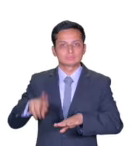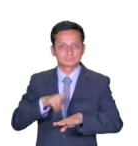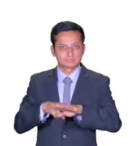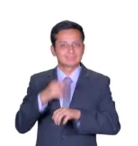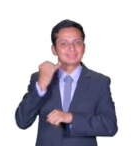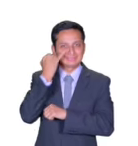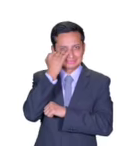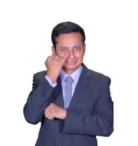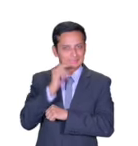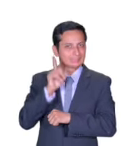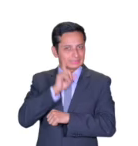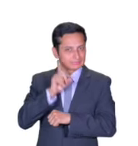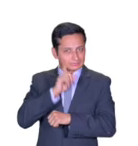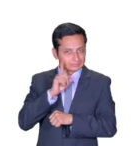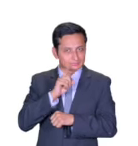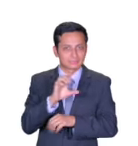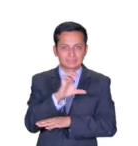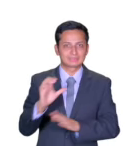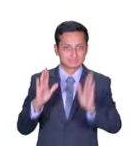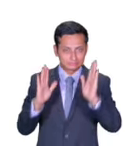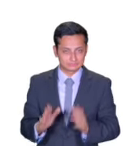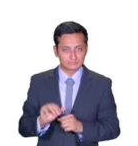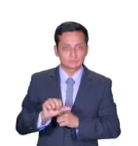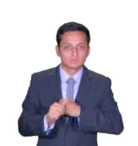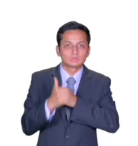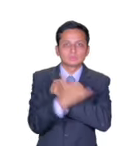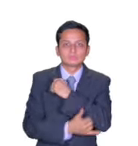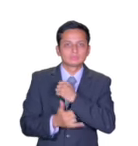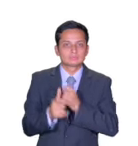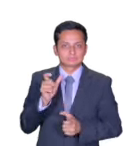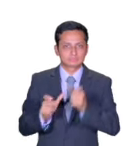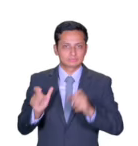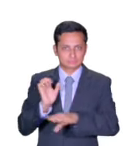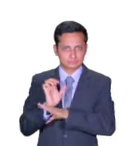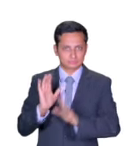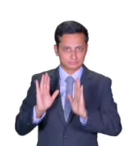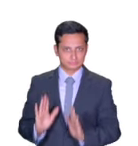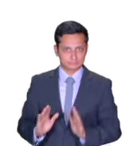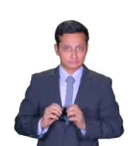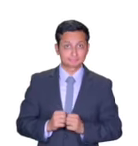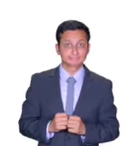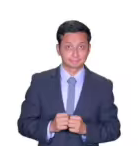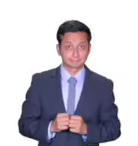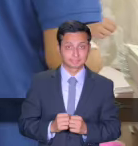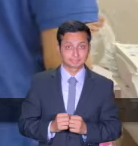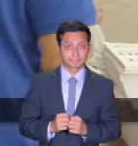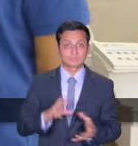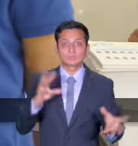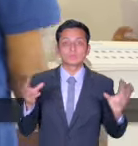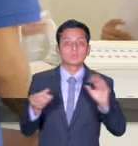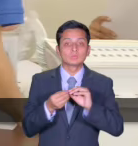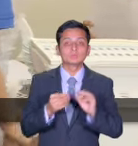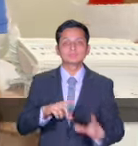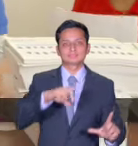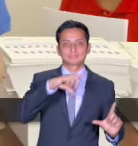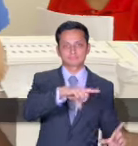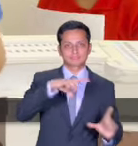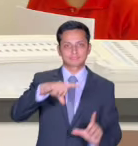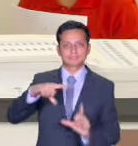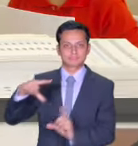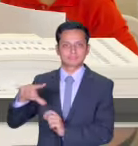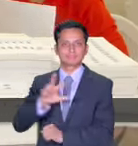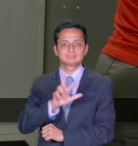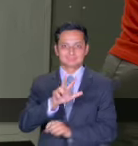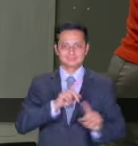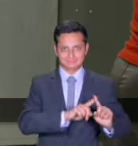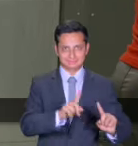y nacionalidades indígenas, afroecuatorianos o montubios y ecuatorianos residentes en el exterior. Para ello se estableció el diseño